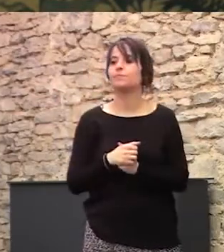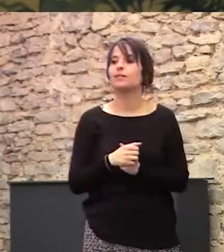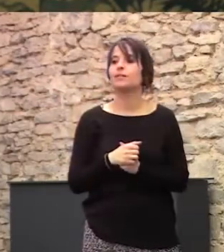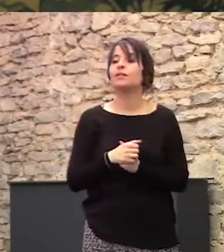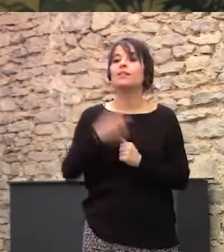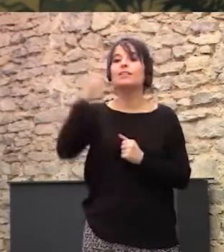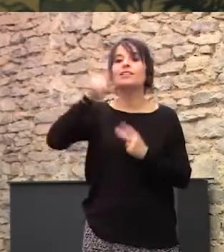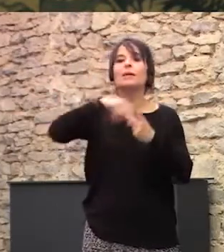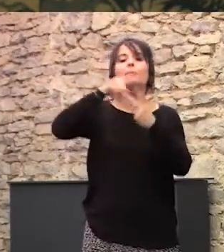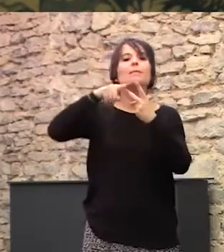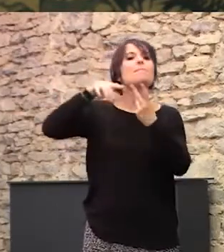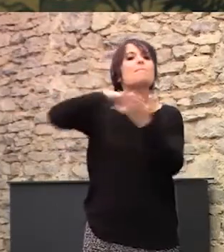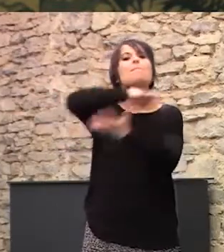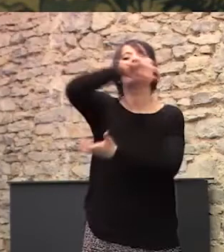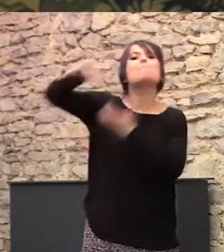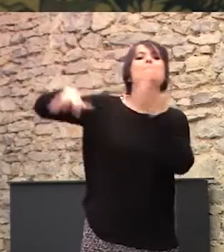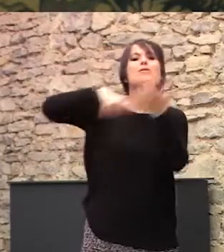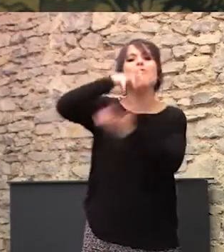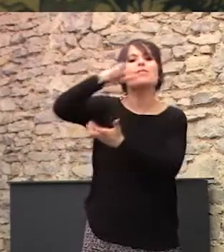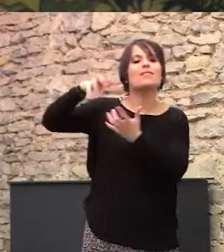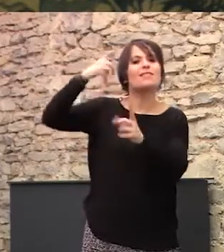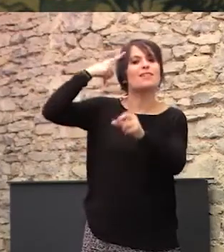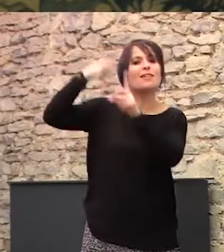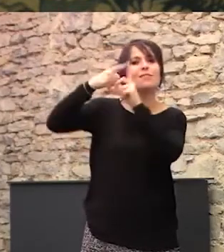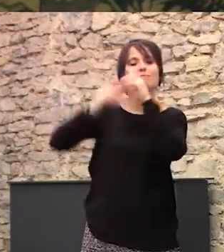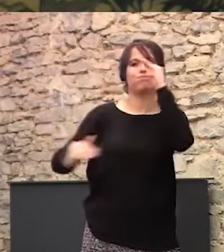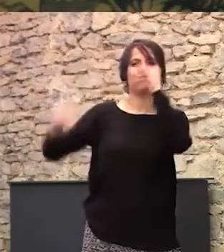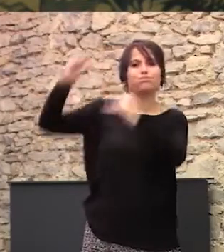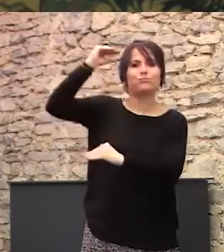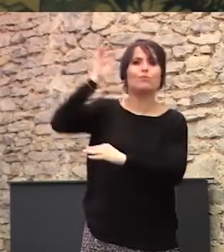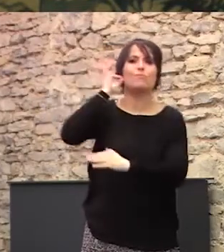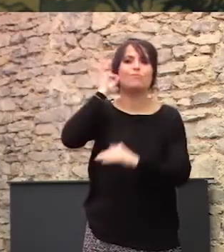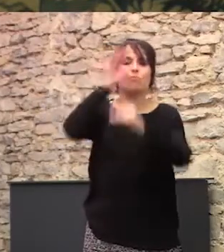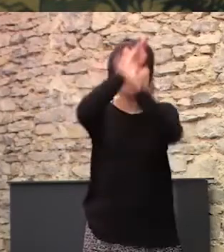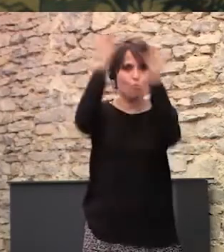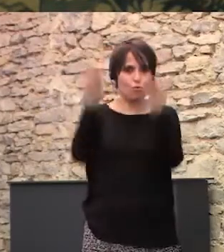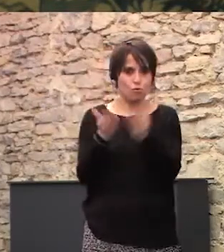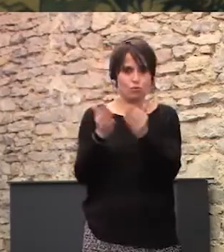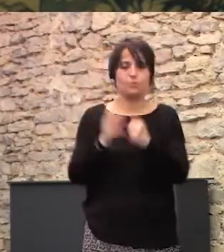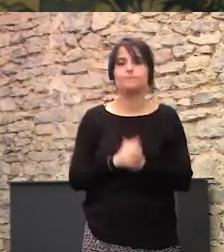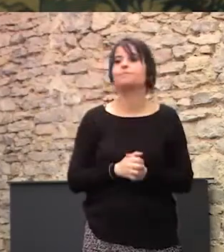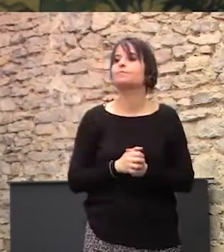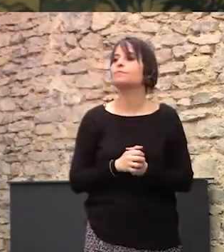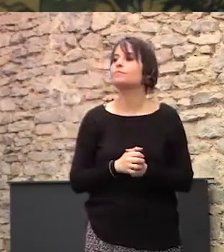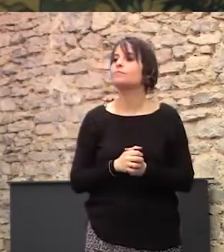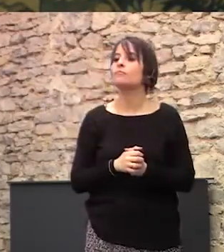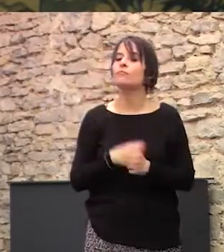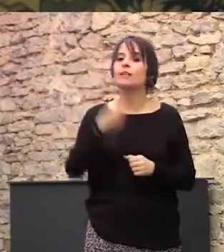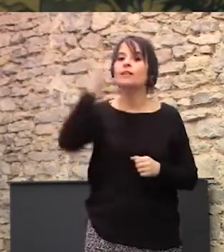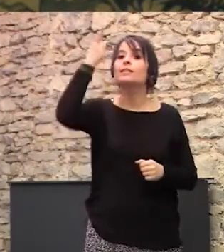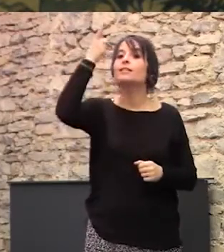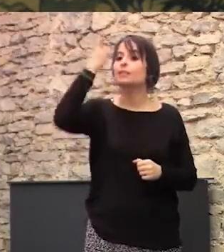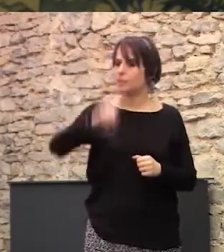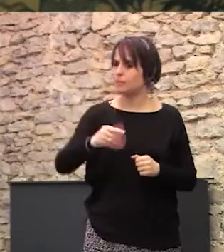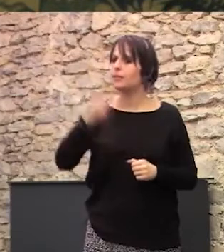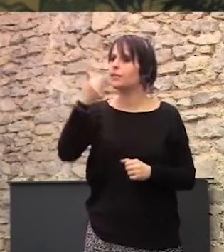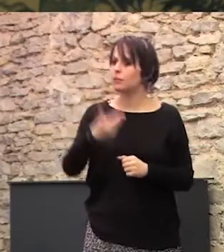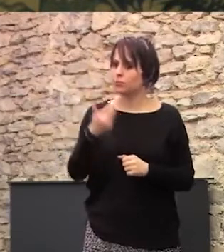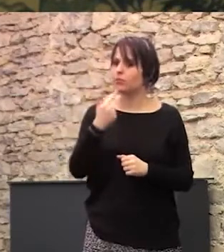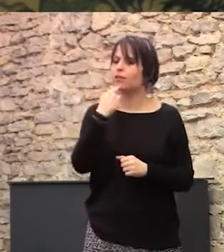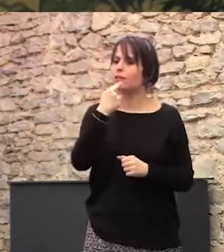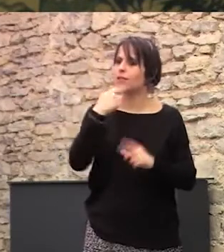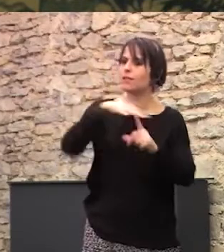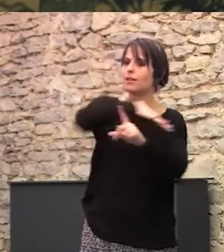máxima expresión de esta desigualdad de las mujeres a nivel del mundo. También quiero recalcar, dentro de este